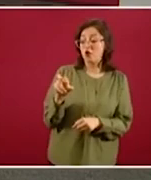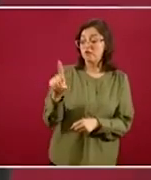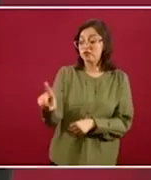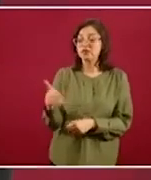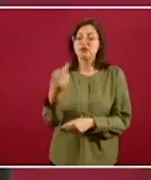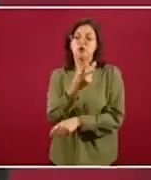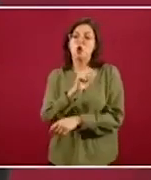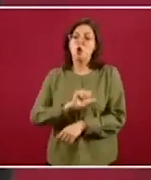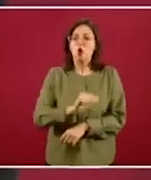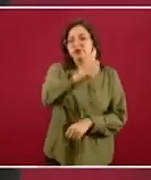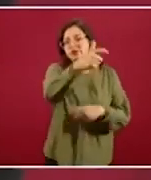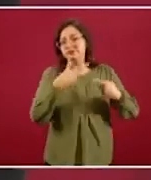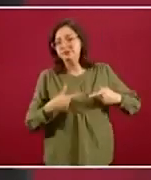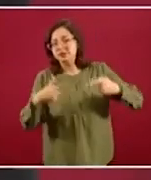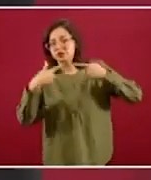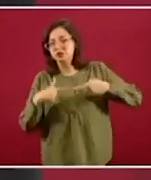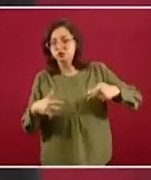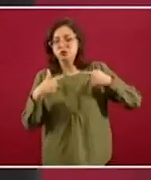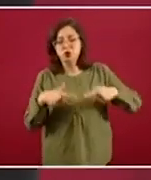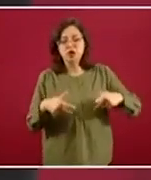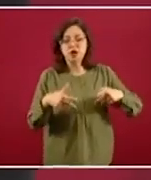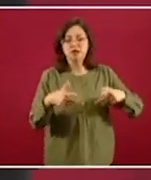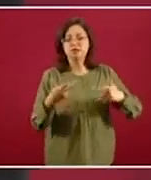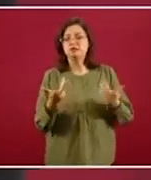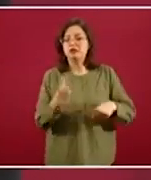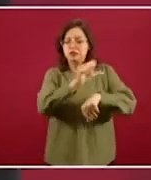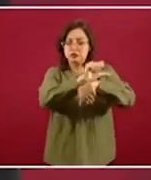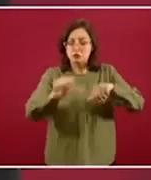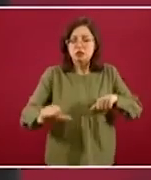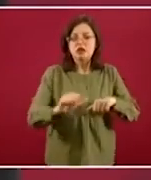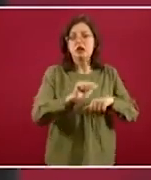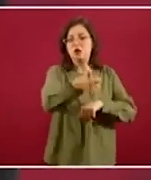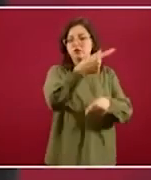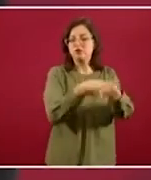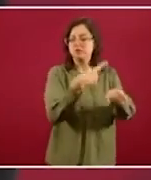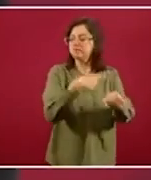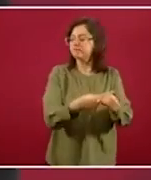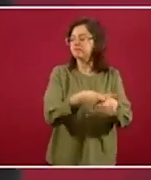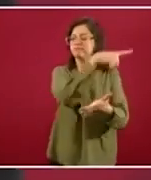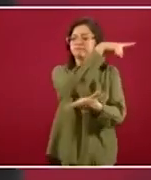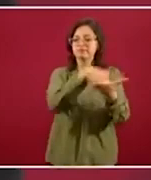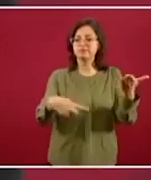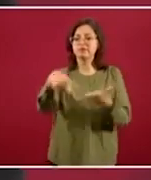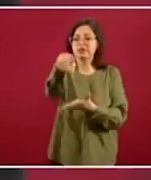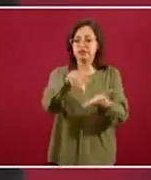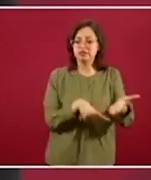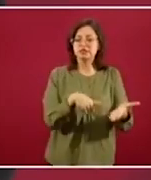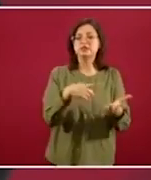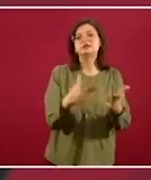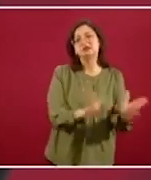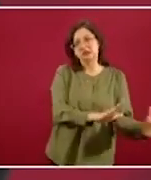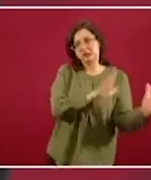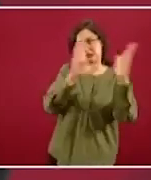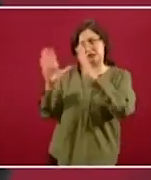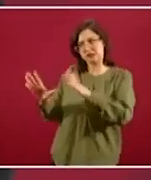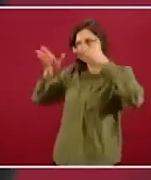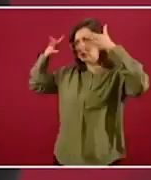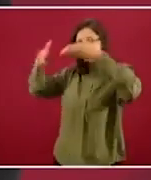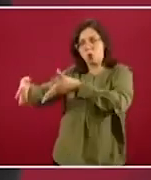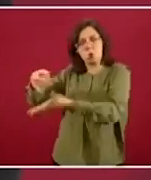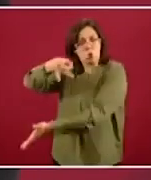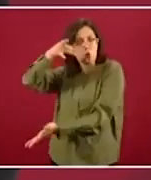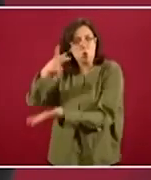contar con el mayor número de personal dedicado al problema. Obviamente, no en todos los hospitales, es necesario tener una